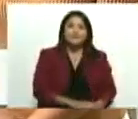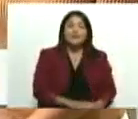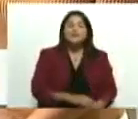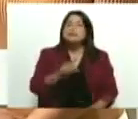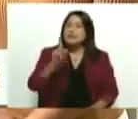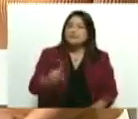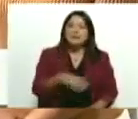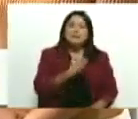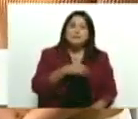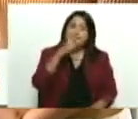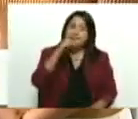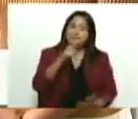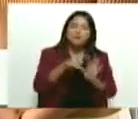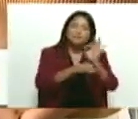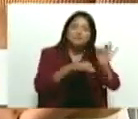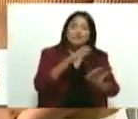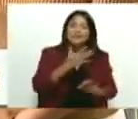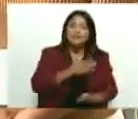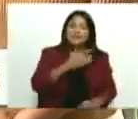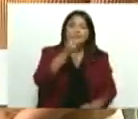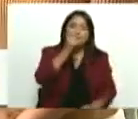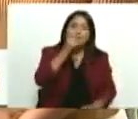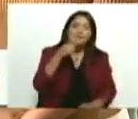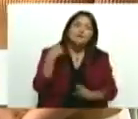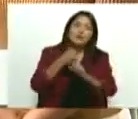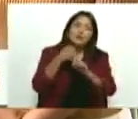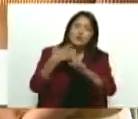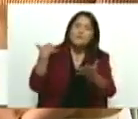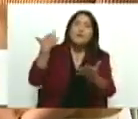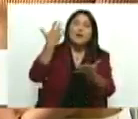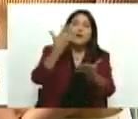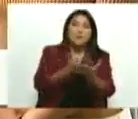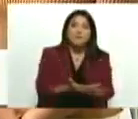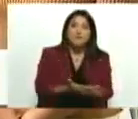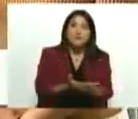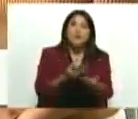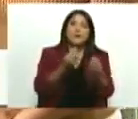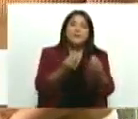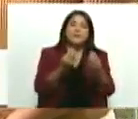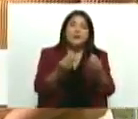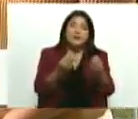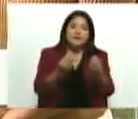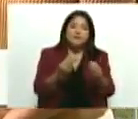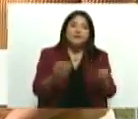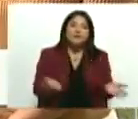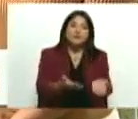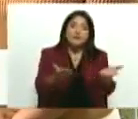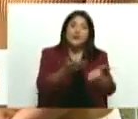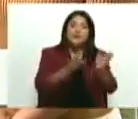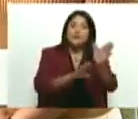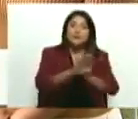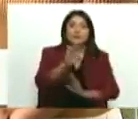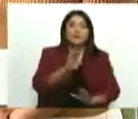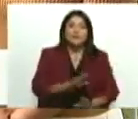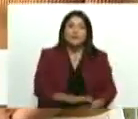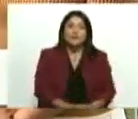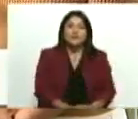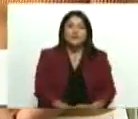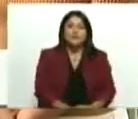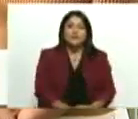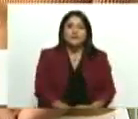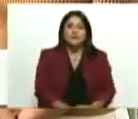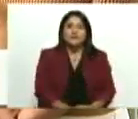presidente Maduro, es un ejemplo para avanzar, es un ejemplo para apuntar hacia el futuro, es un ejemplo para que no